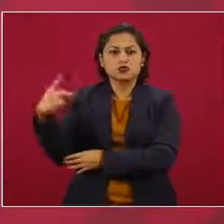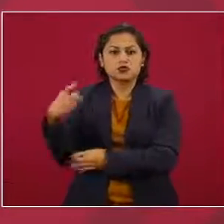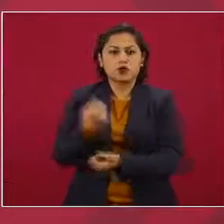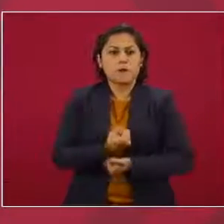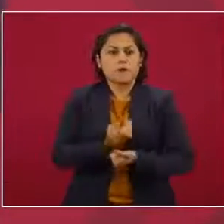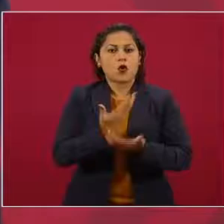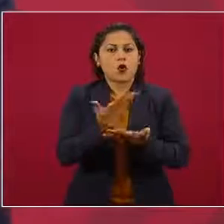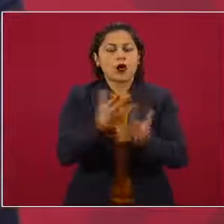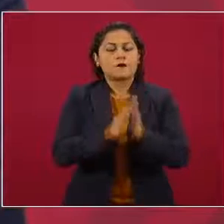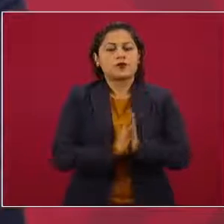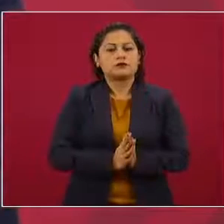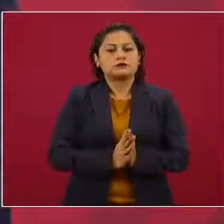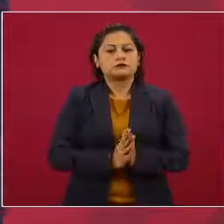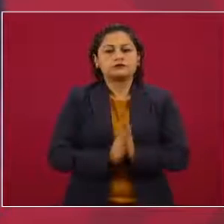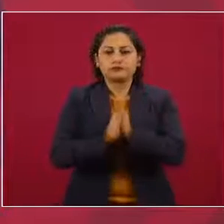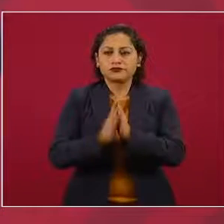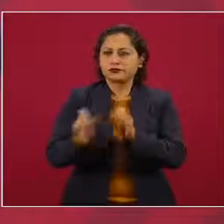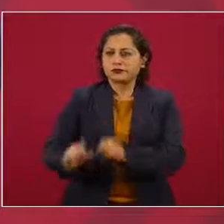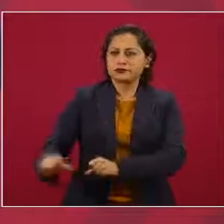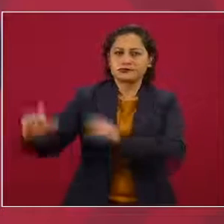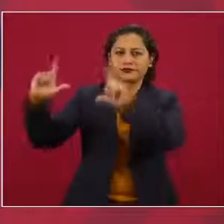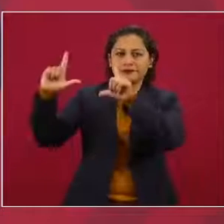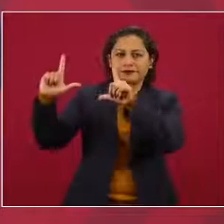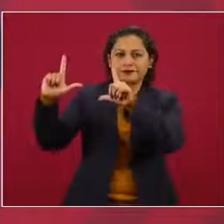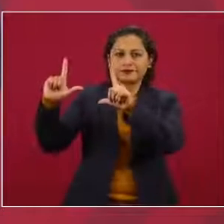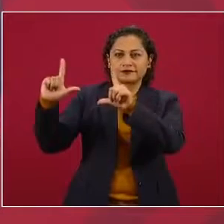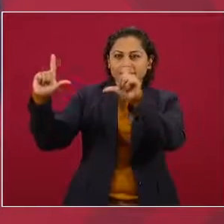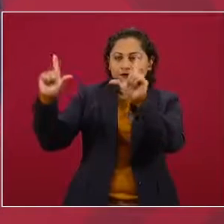A ver si pones un fragmento